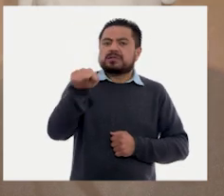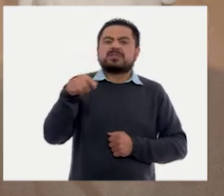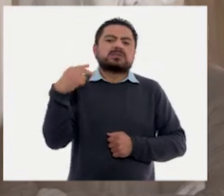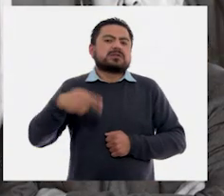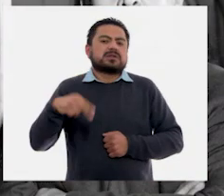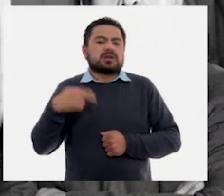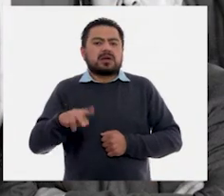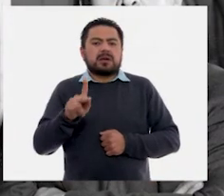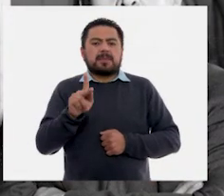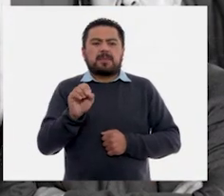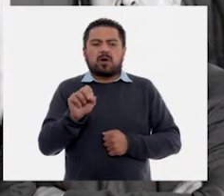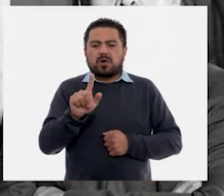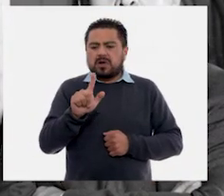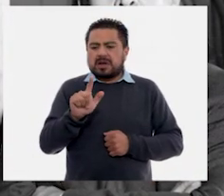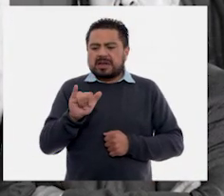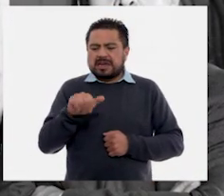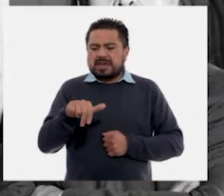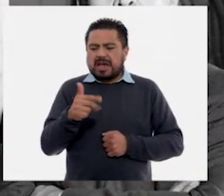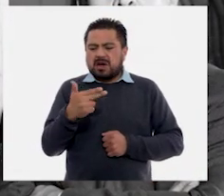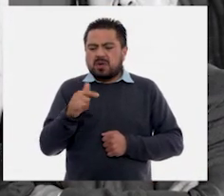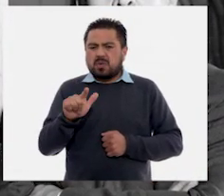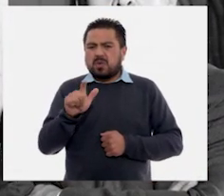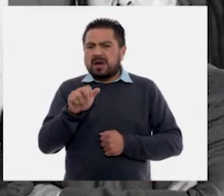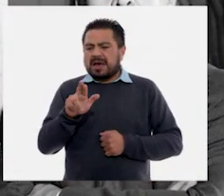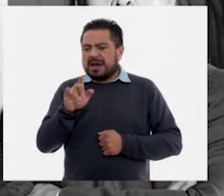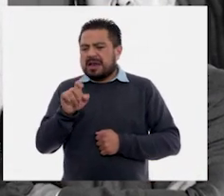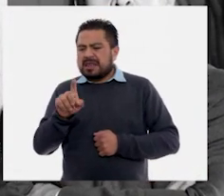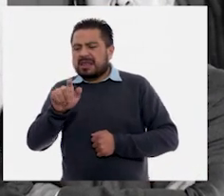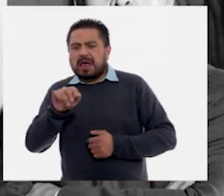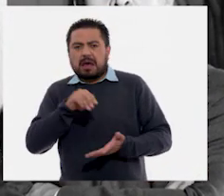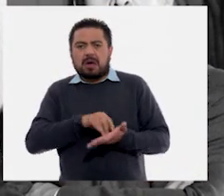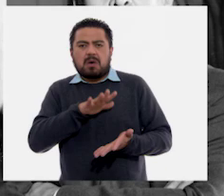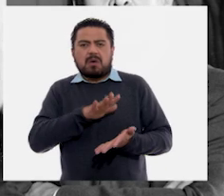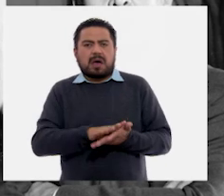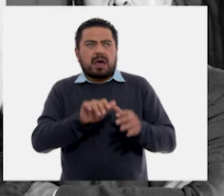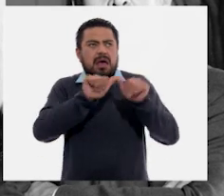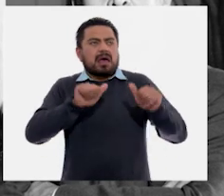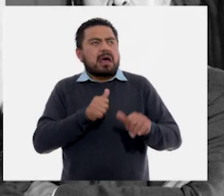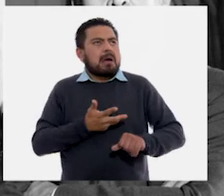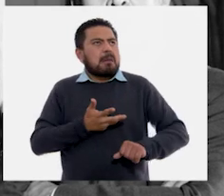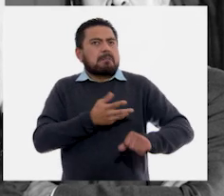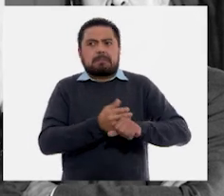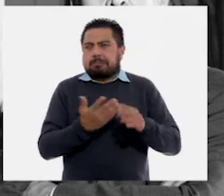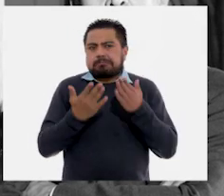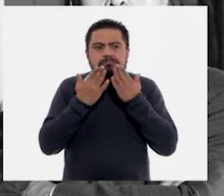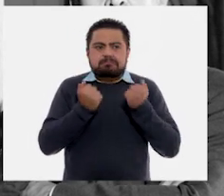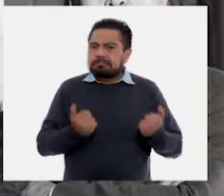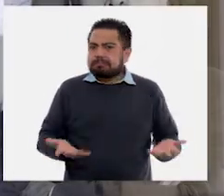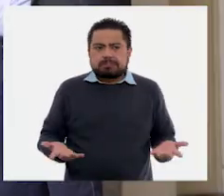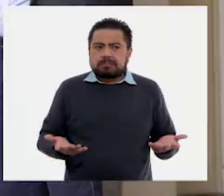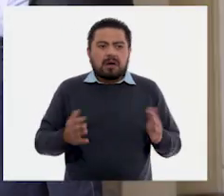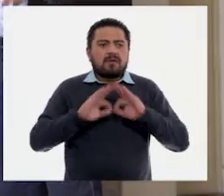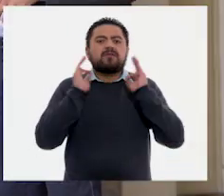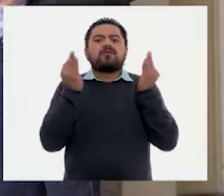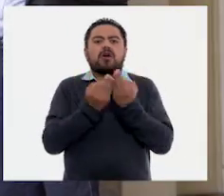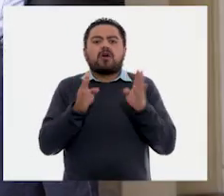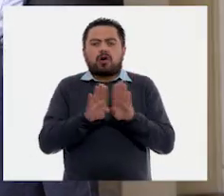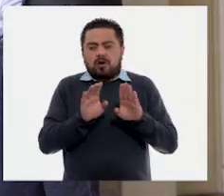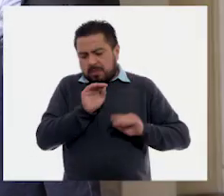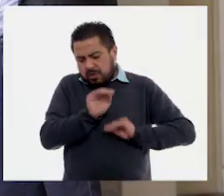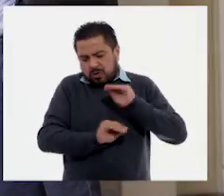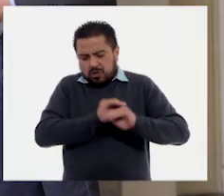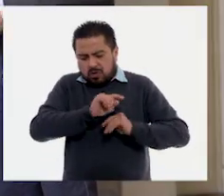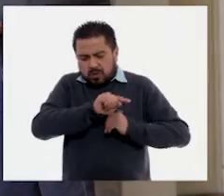la poliangularidad, que no tiene antecedente en la historia del arte, que es la forma de estructurar